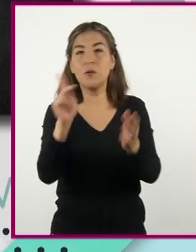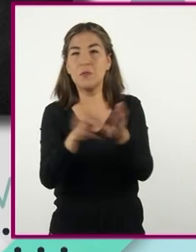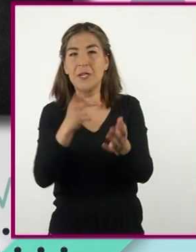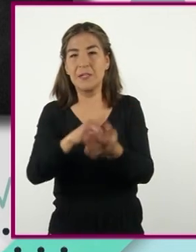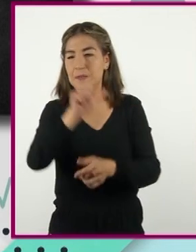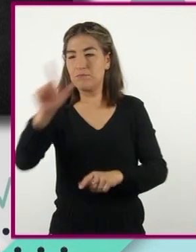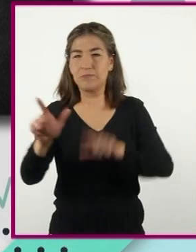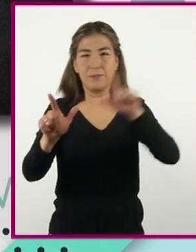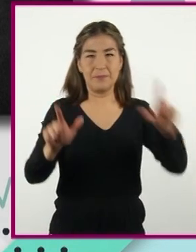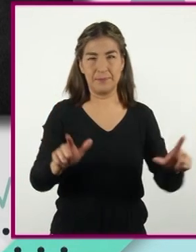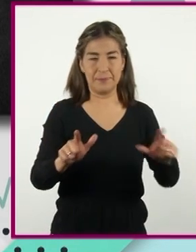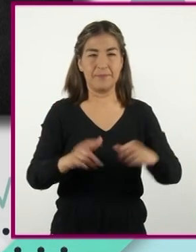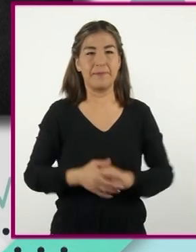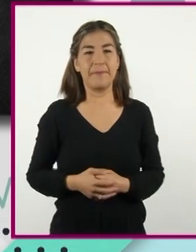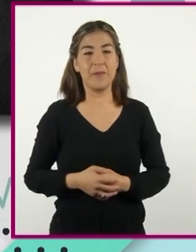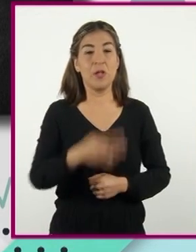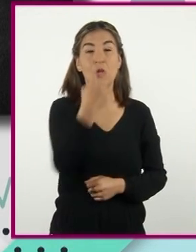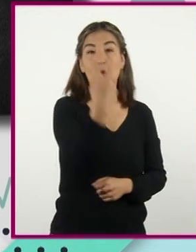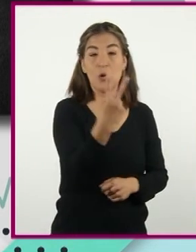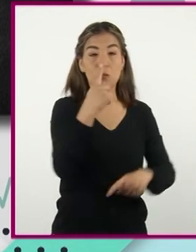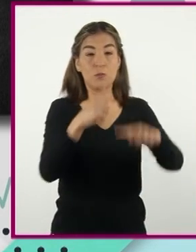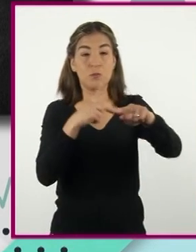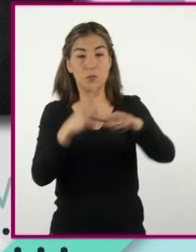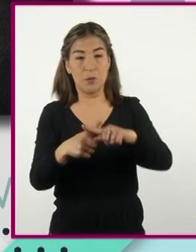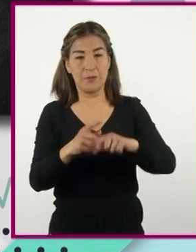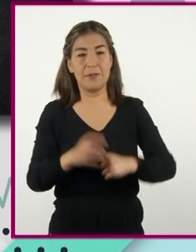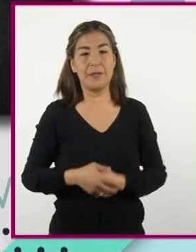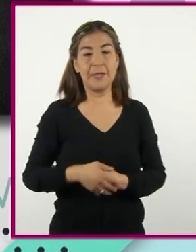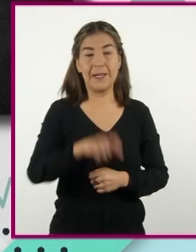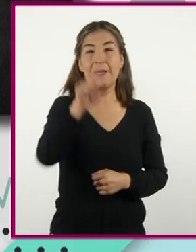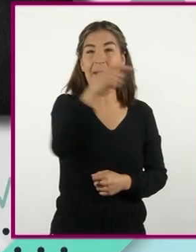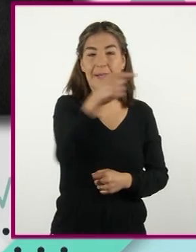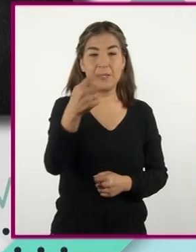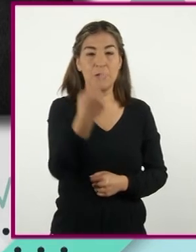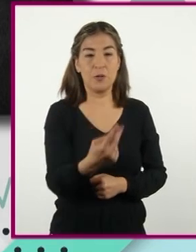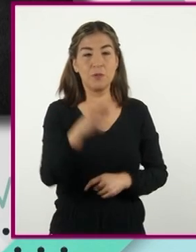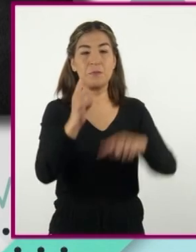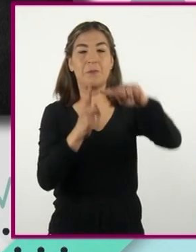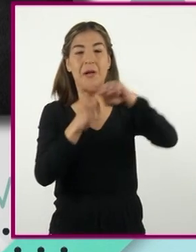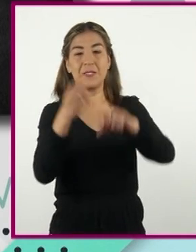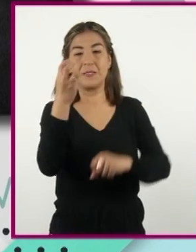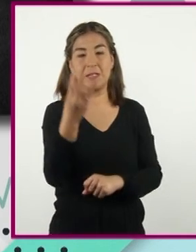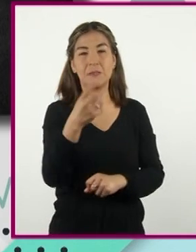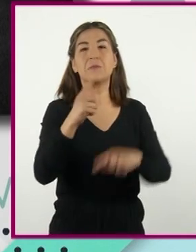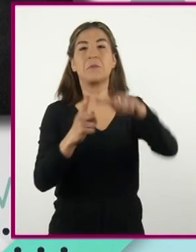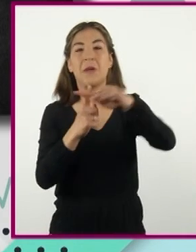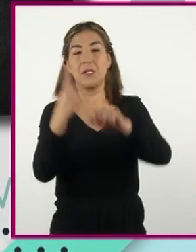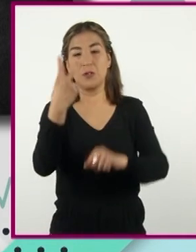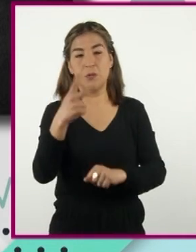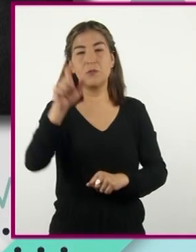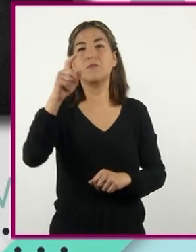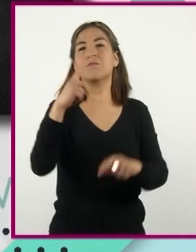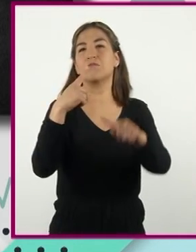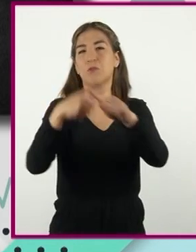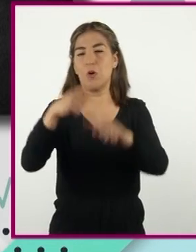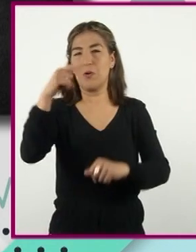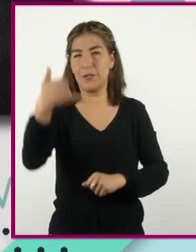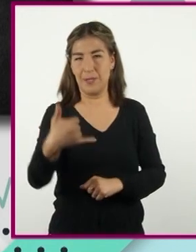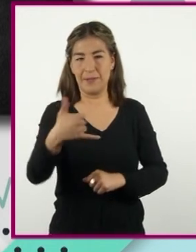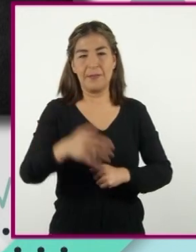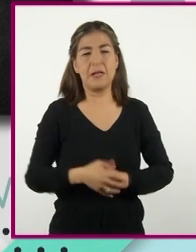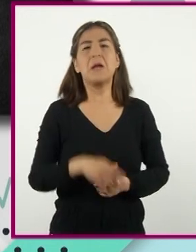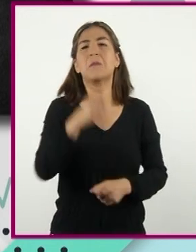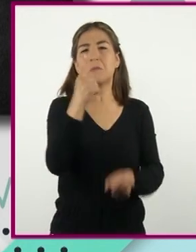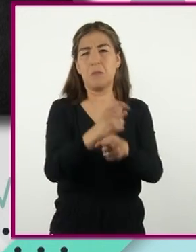lado. 2 por x entre 2 más 3 más 2 por y. También podríamos